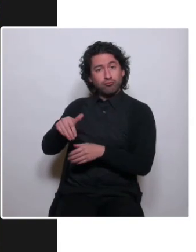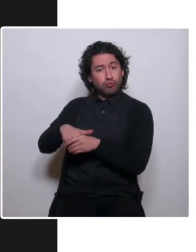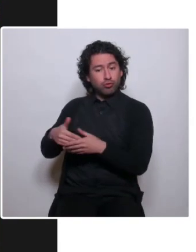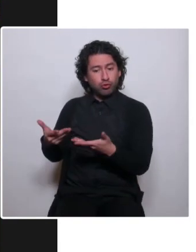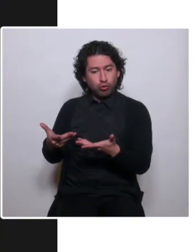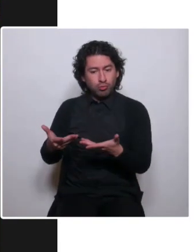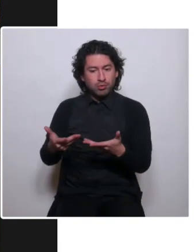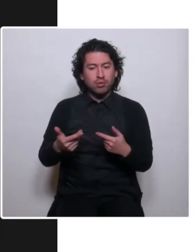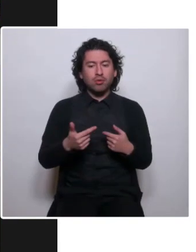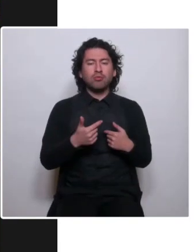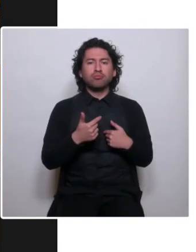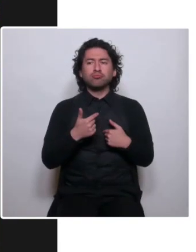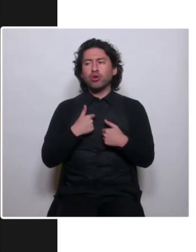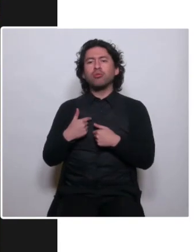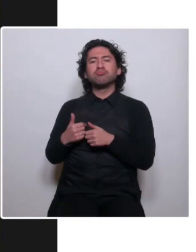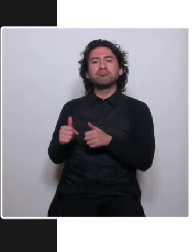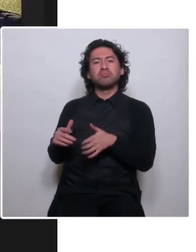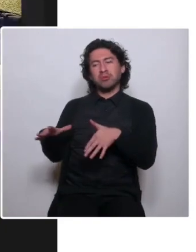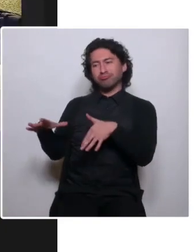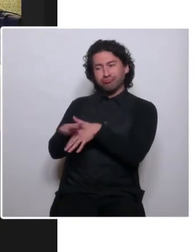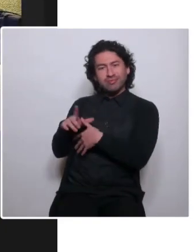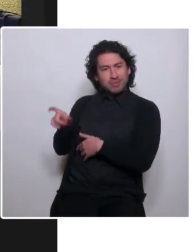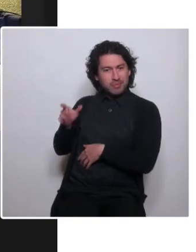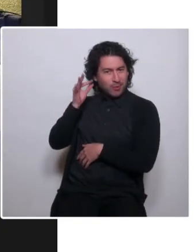Coincido con Camila, a favor, señor secretario.